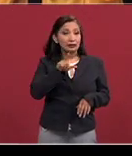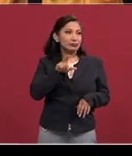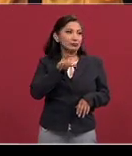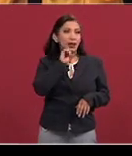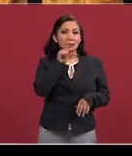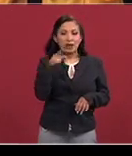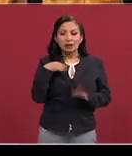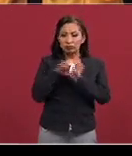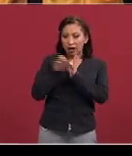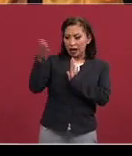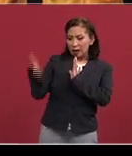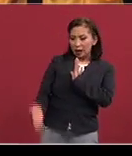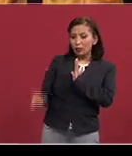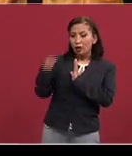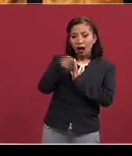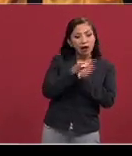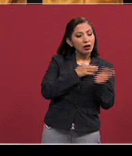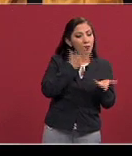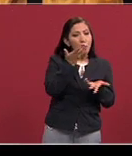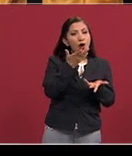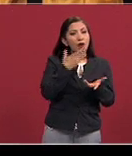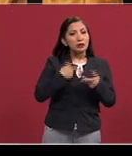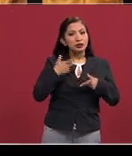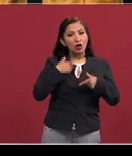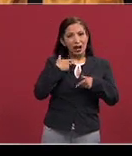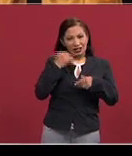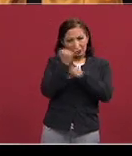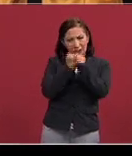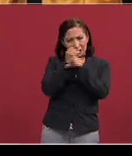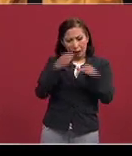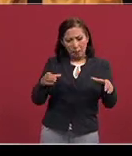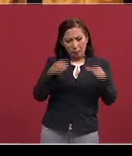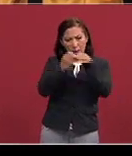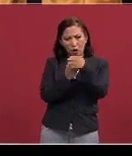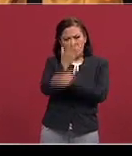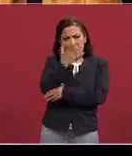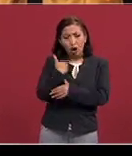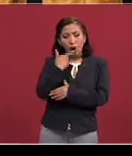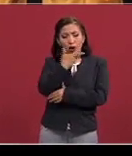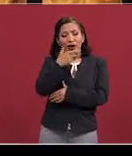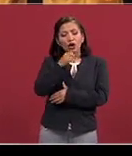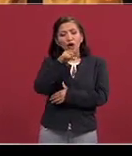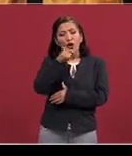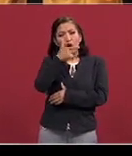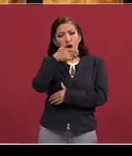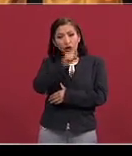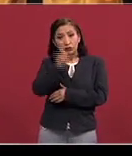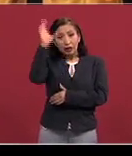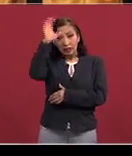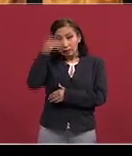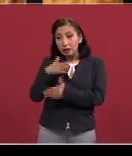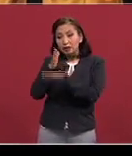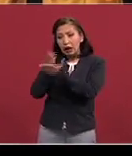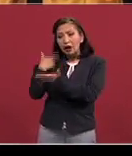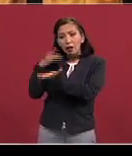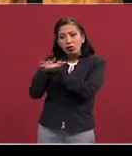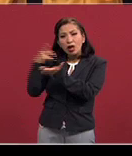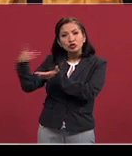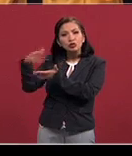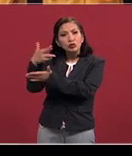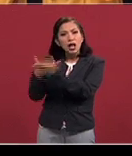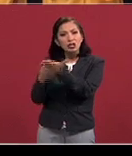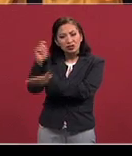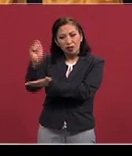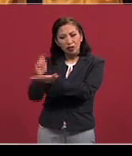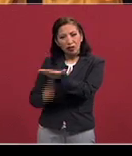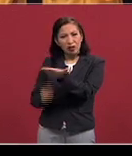digamos, la referencia a quien acuden los vulcanólogos, o sea, los geólogos. científicos acuden al registro